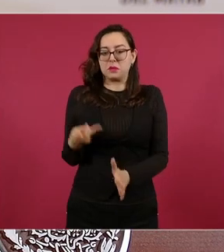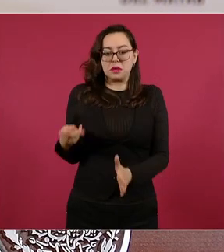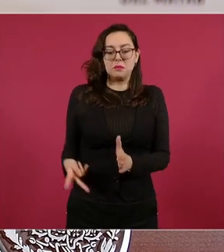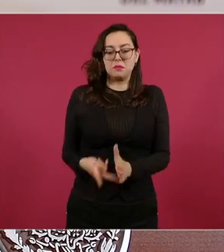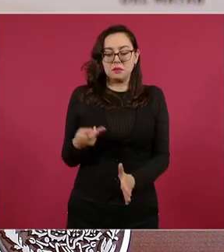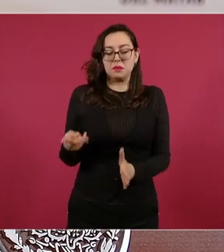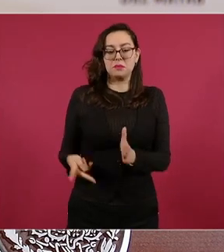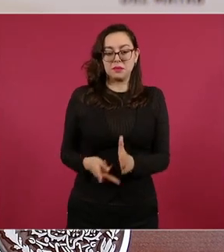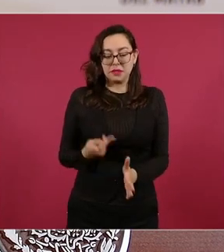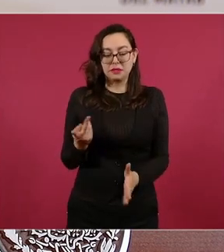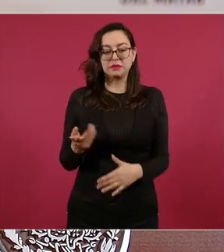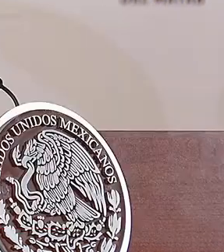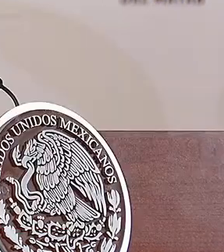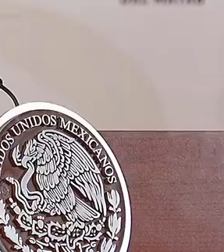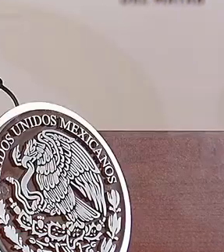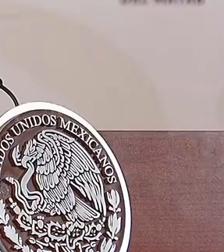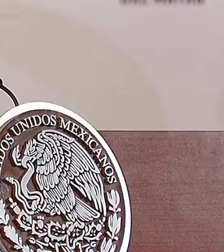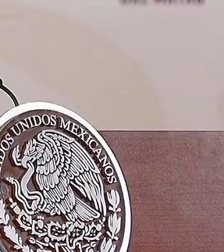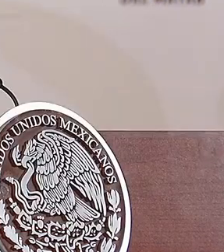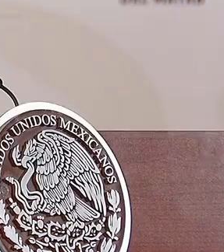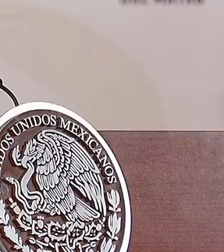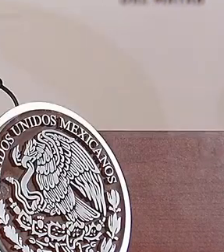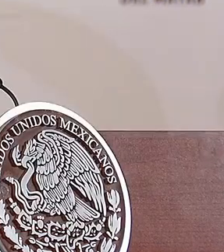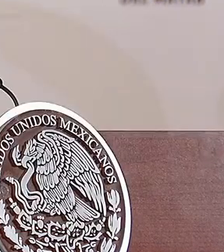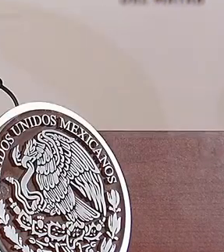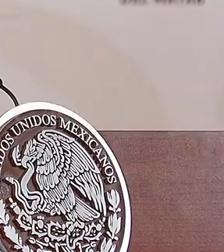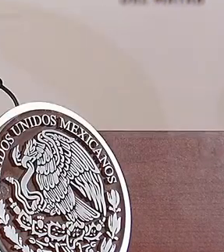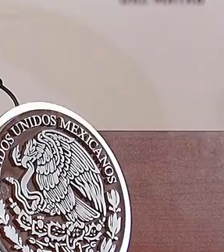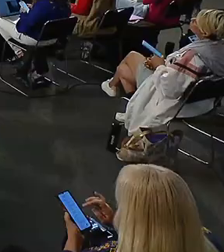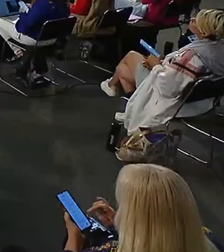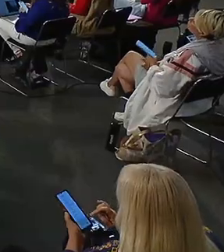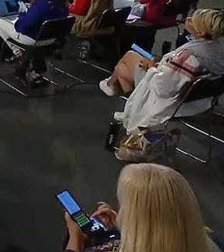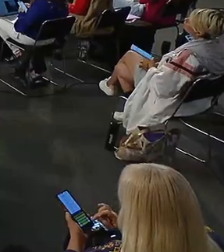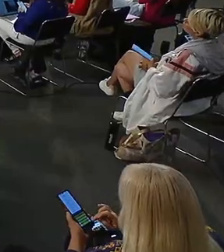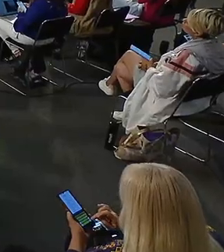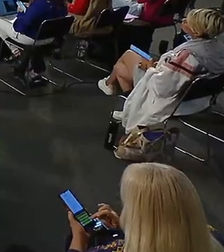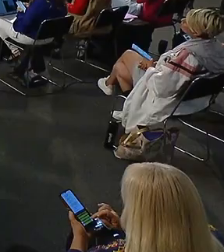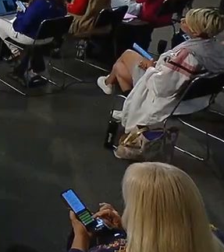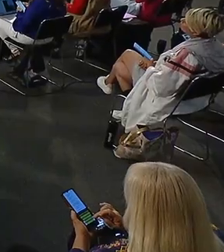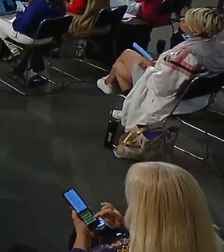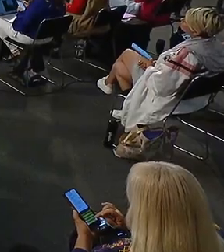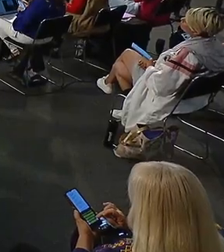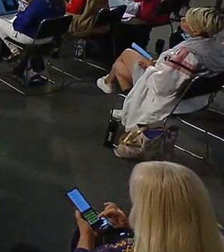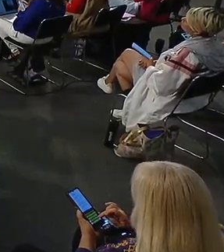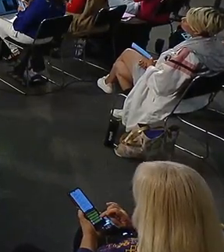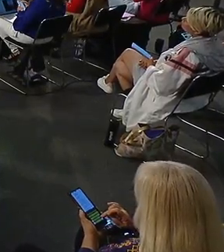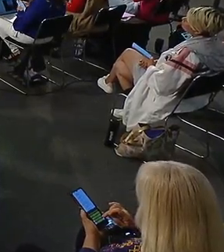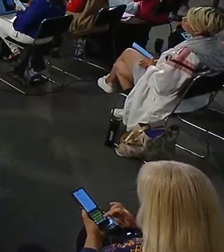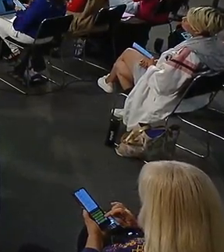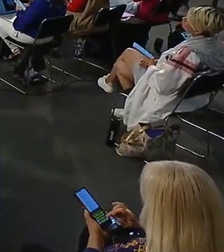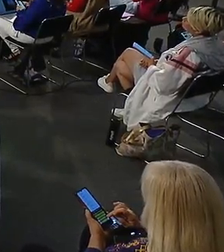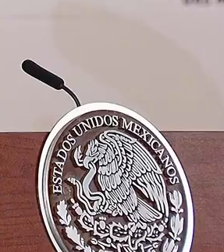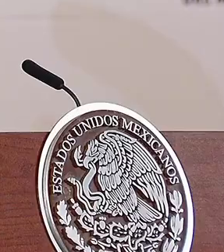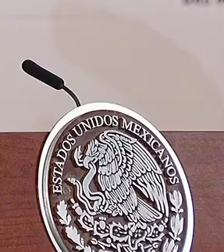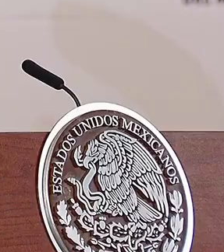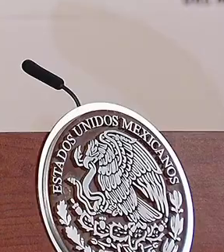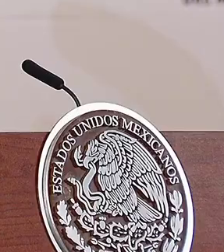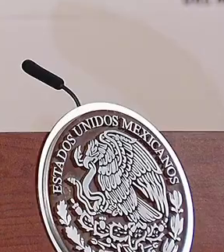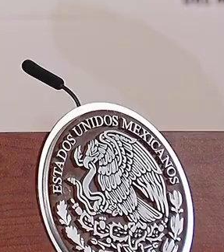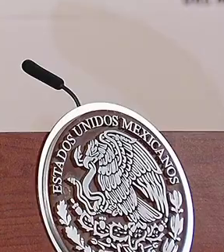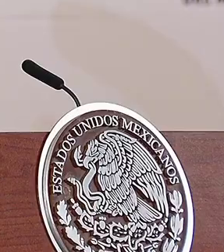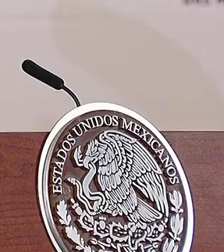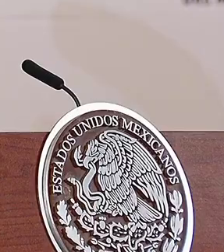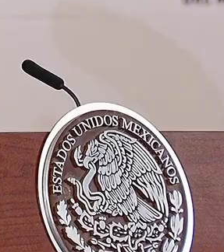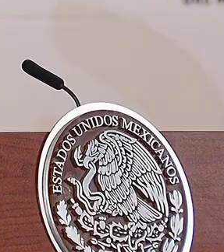y este y lo mismo existe el problema de la extorsión